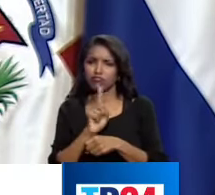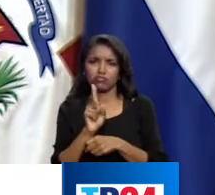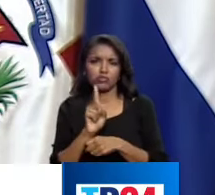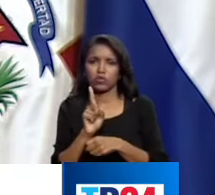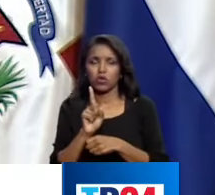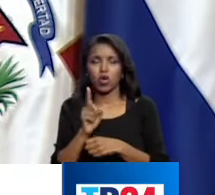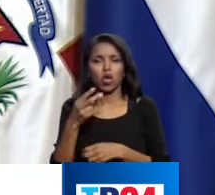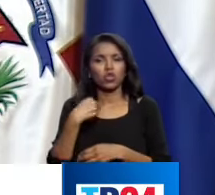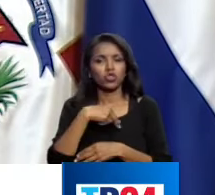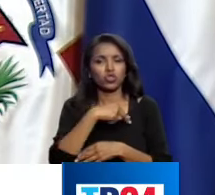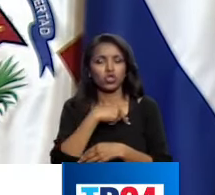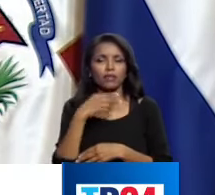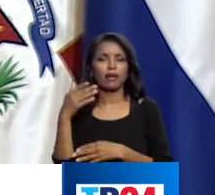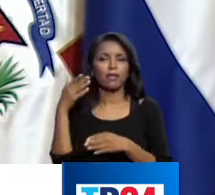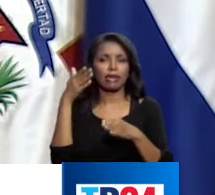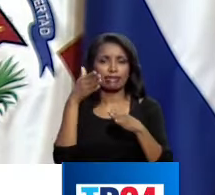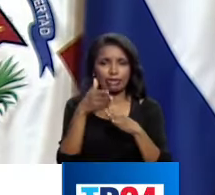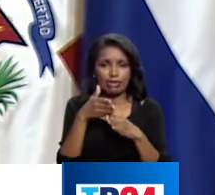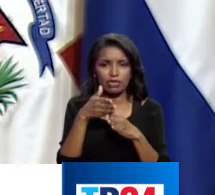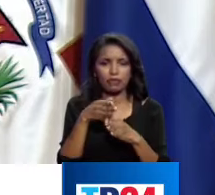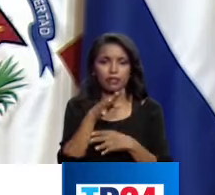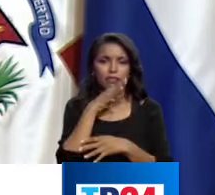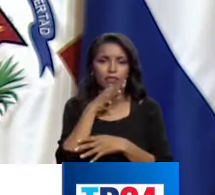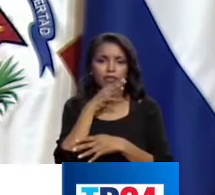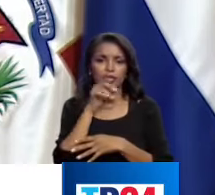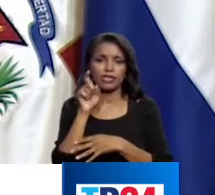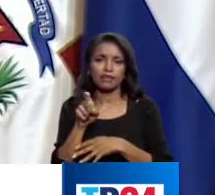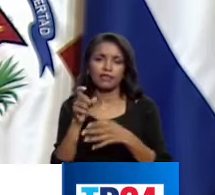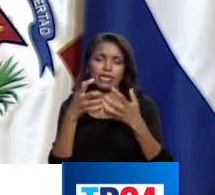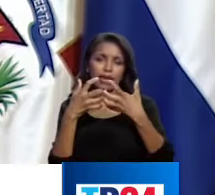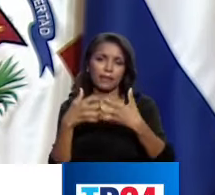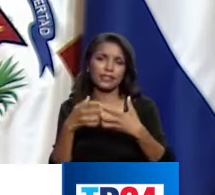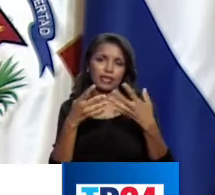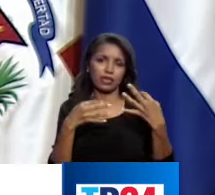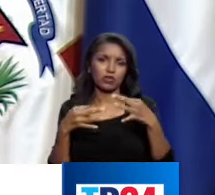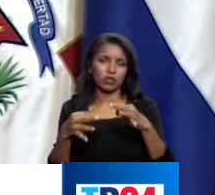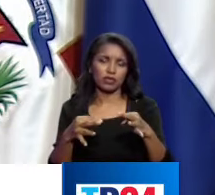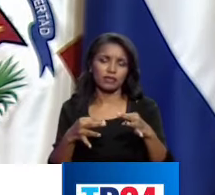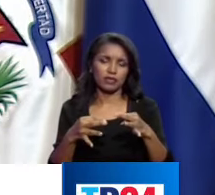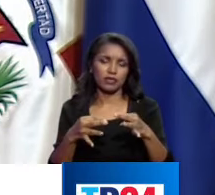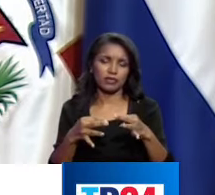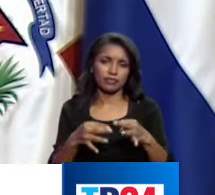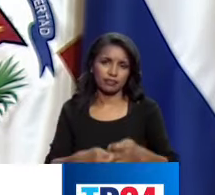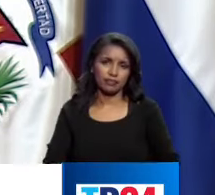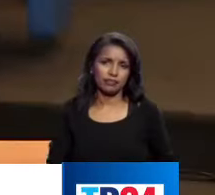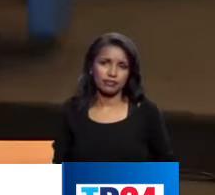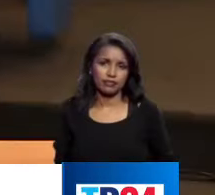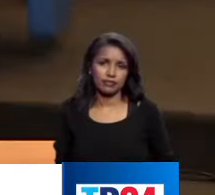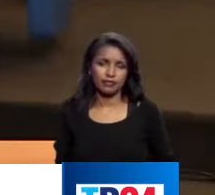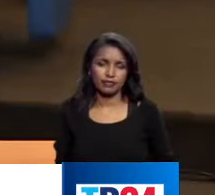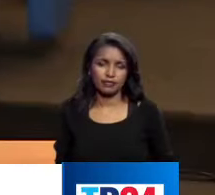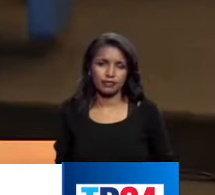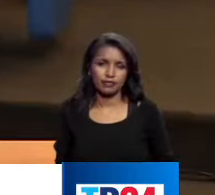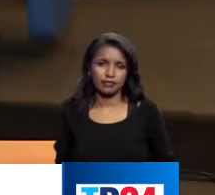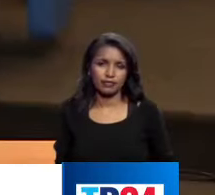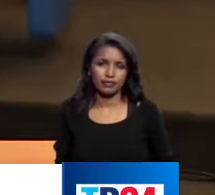hacer con el turismo, que tiene que ser la industria de mayor crecimiento y mayor generación de empleo en Panamá.